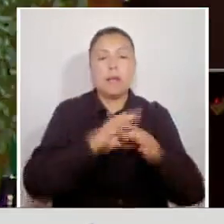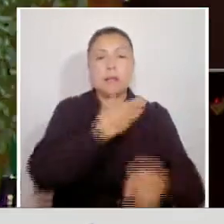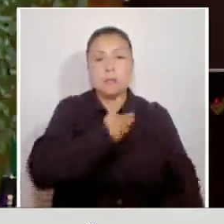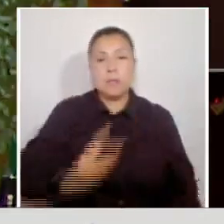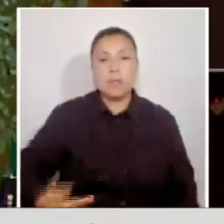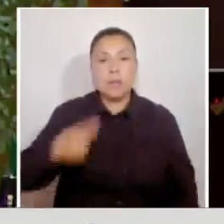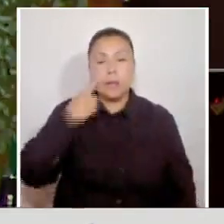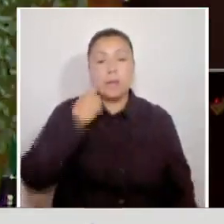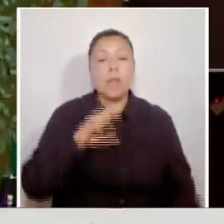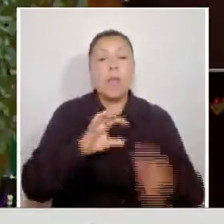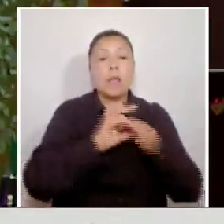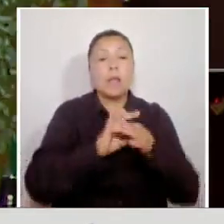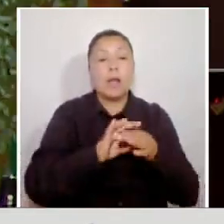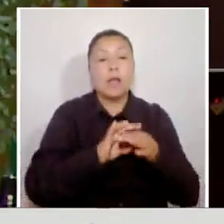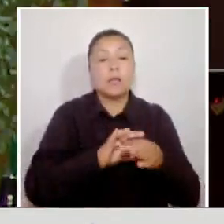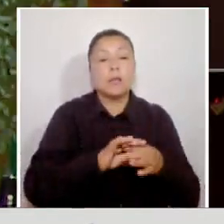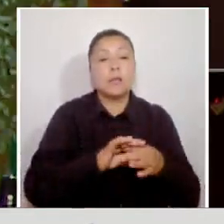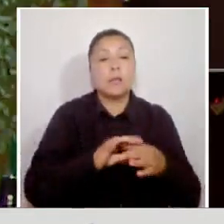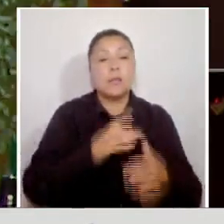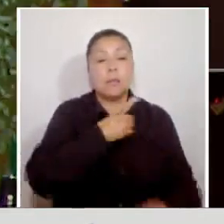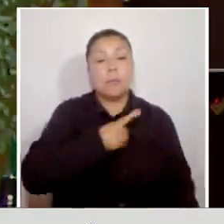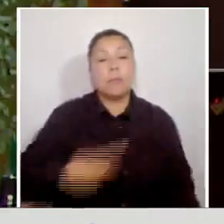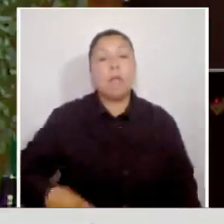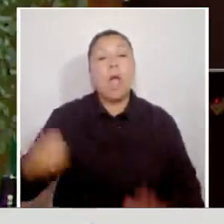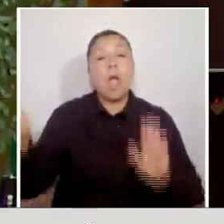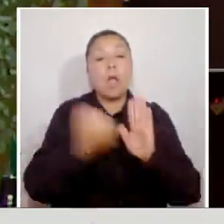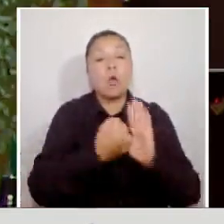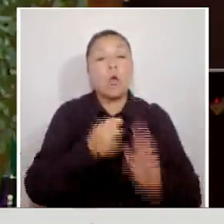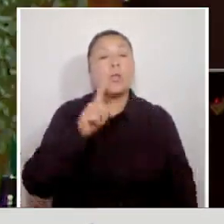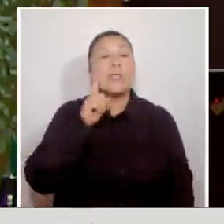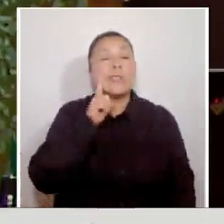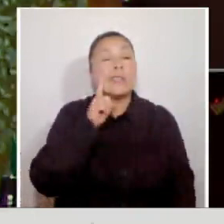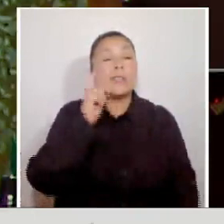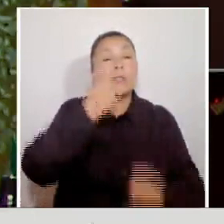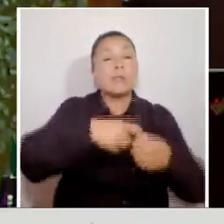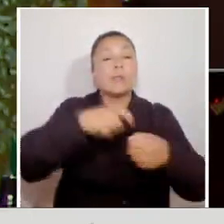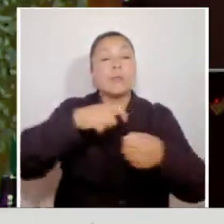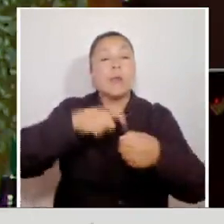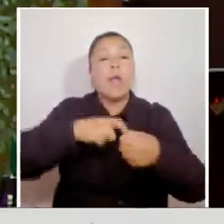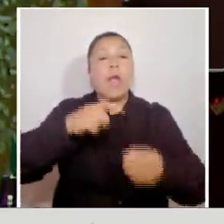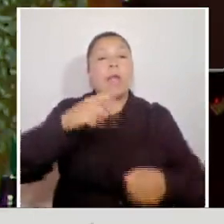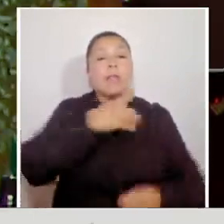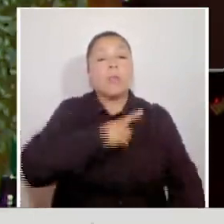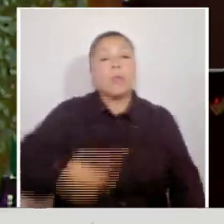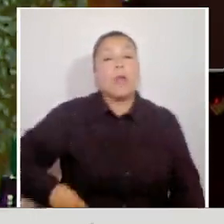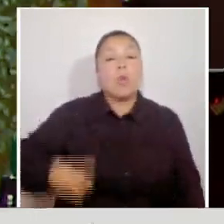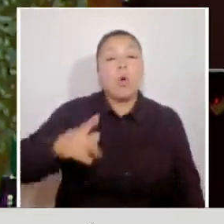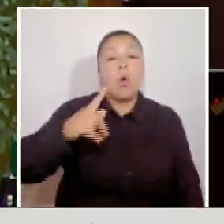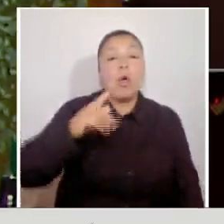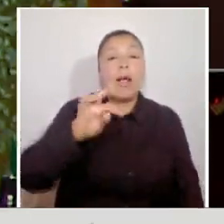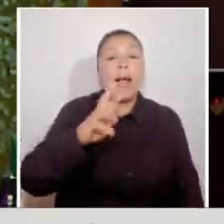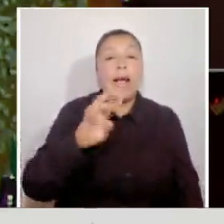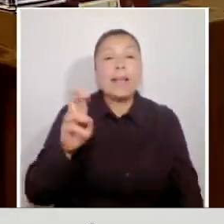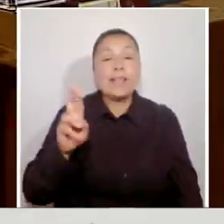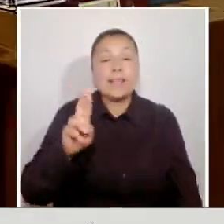Gracias diputado para hablar en contra está inscrito el diputado Kaiser tiene la